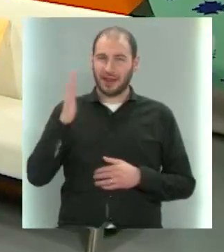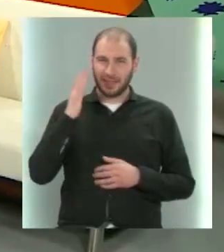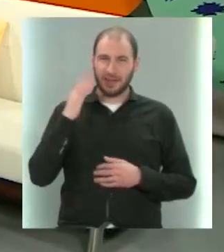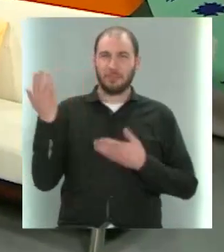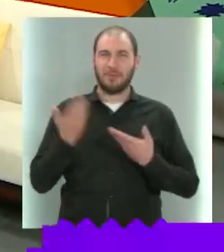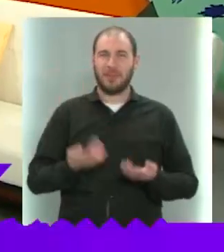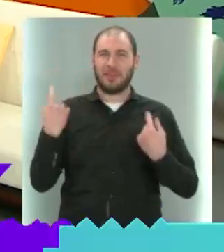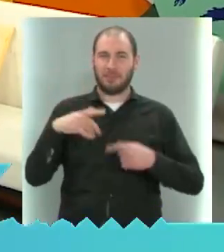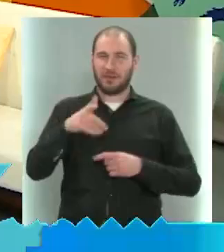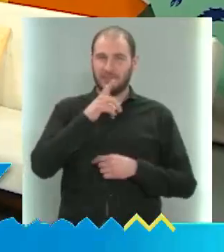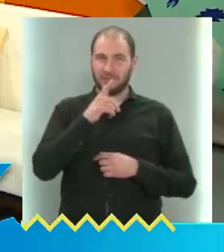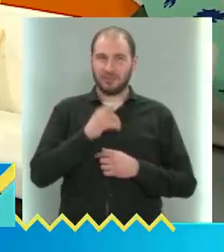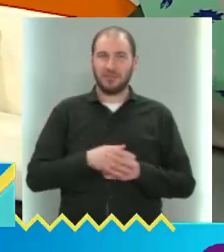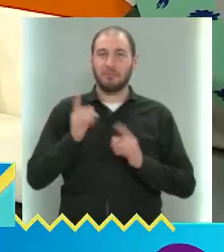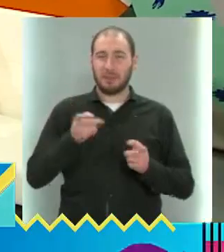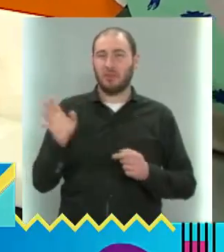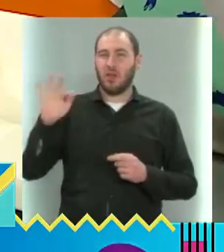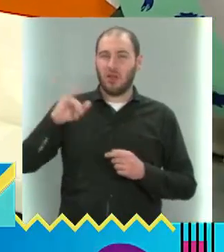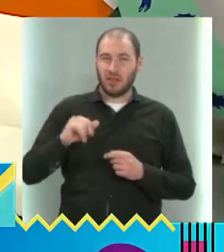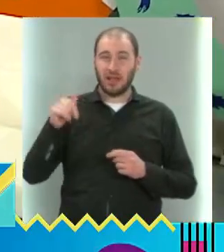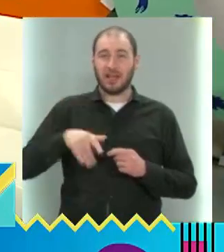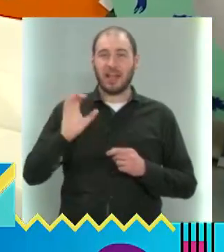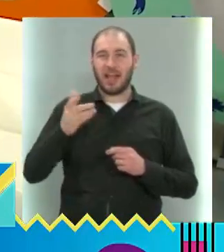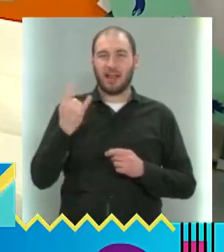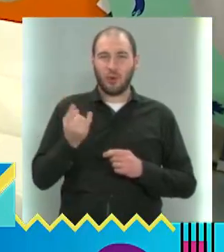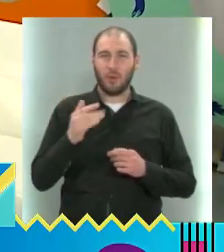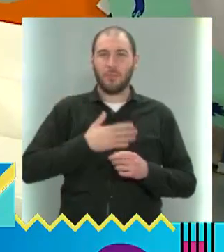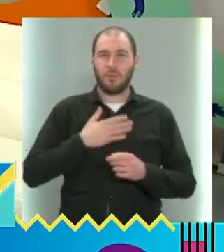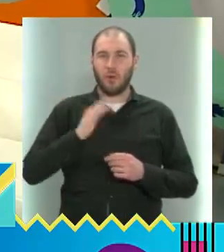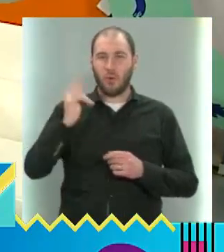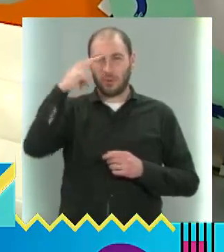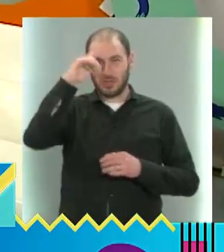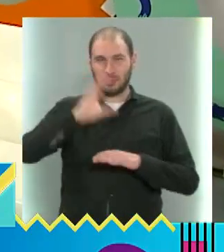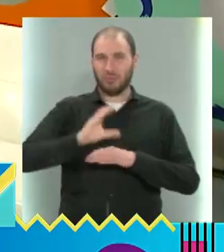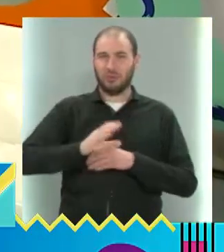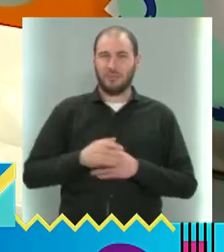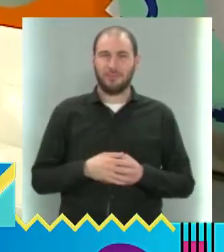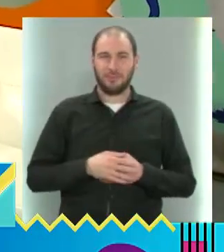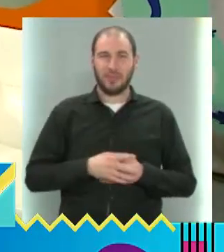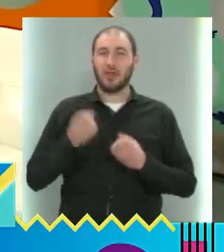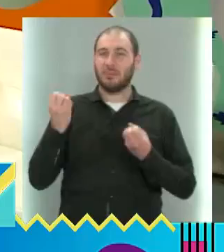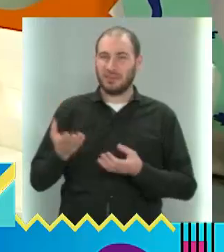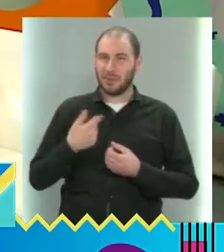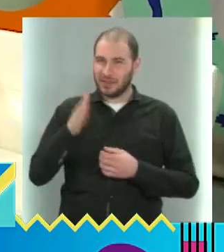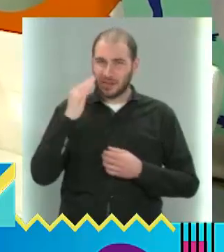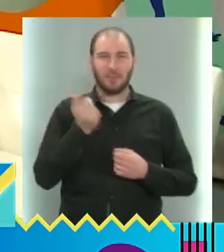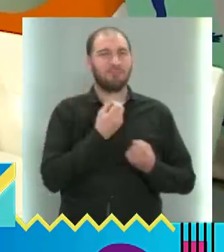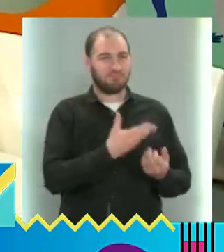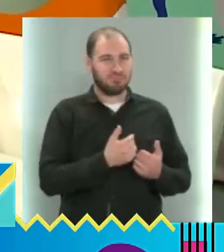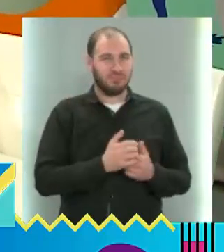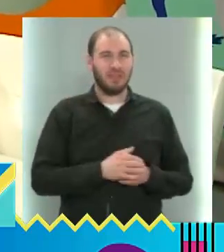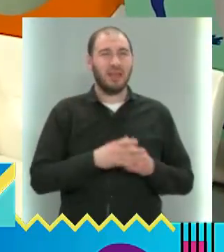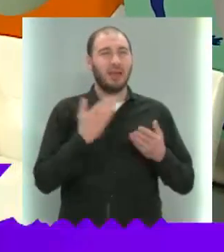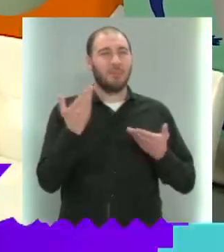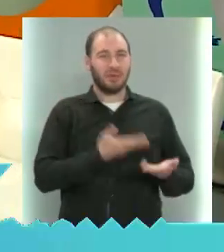buenas tardes, bienvenidos a Distintos Parecidos, como todos los días en la pantalla de Señalú, el canal de la Universidad Nacional de Cuyo. ¿Cómo estás, Caro? Buenas tardes. Bien, muy bien. Y por